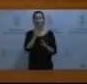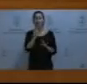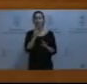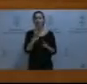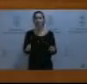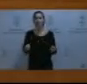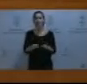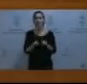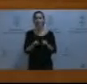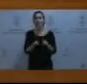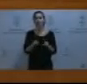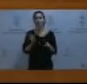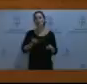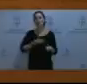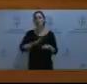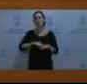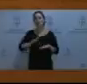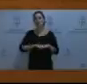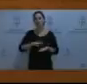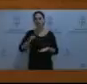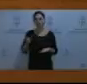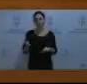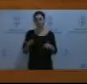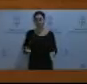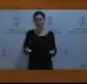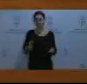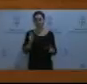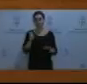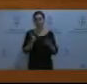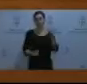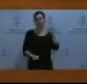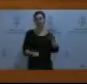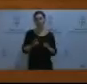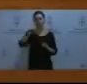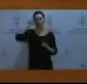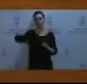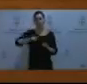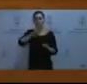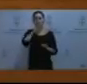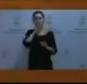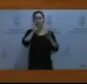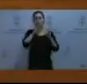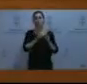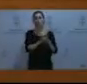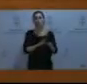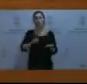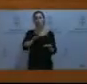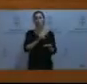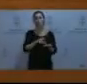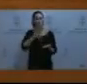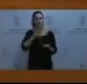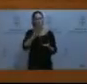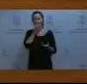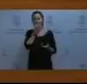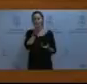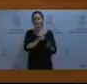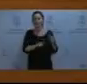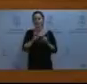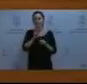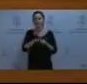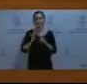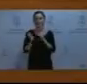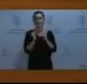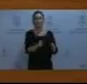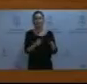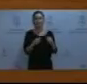caciquil del alcalde. Y a partir de aquí un culebrón judicial que algunos de ustedes conocerán, pero por darles un punto del esperpéntico culebrón, para entregar las llaves